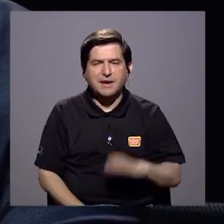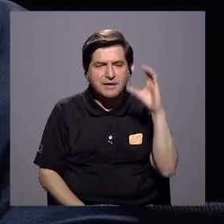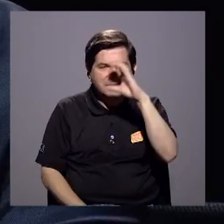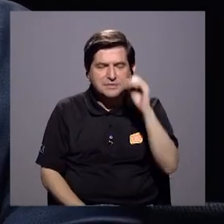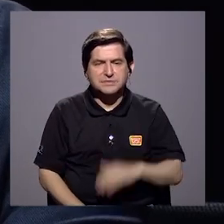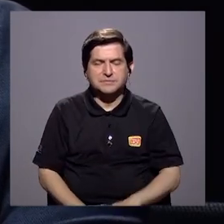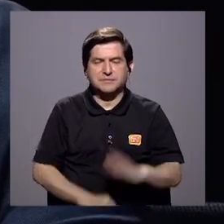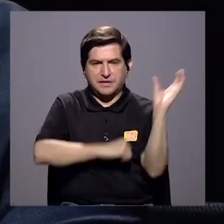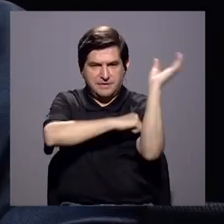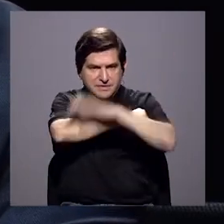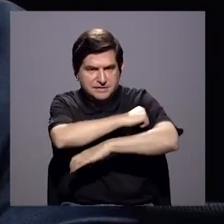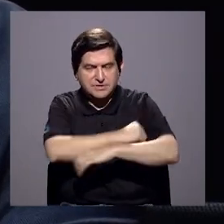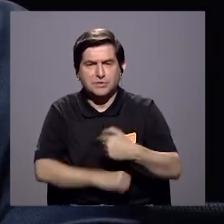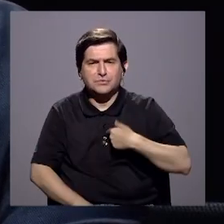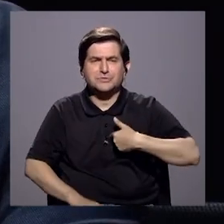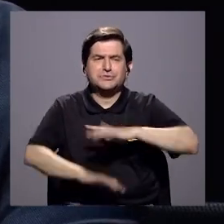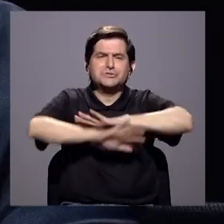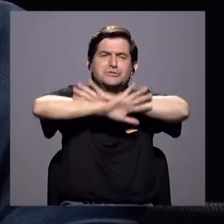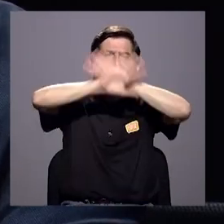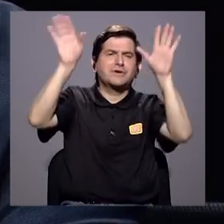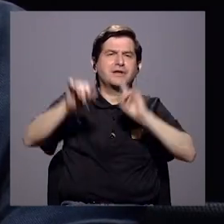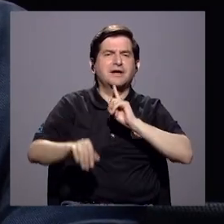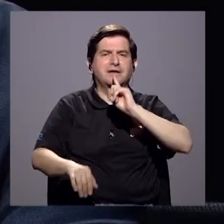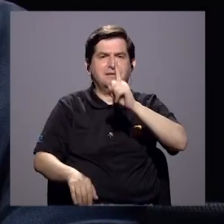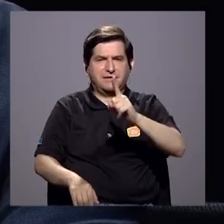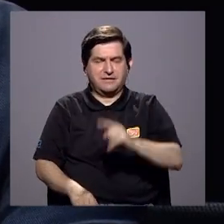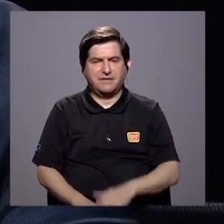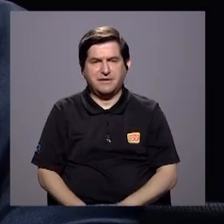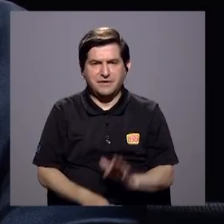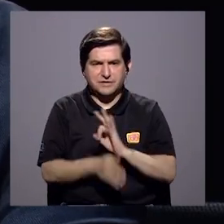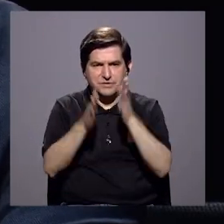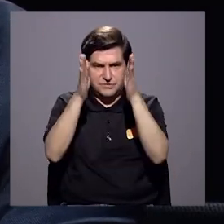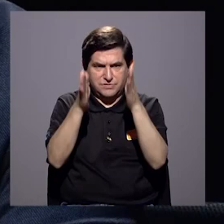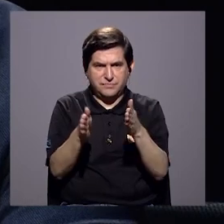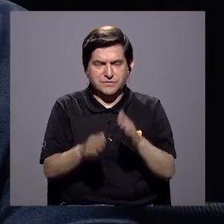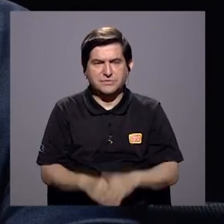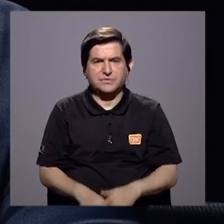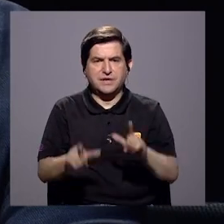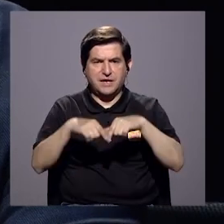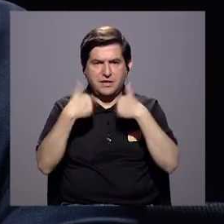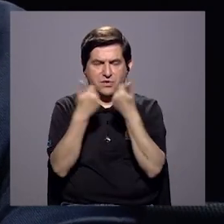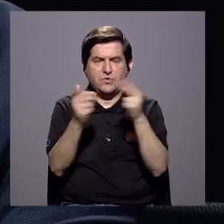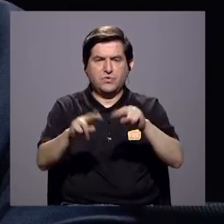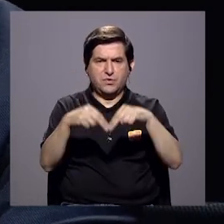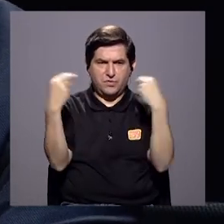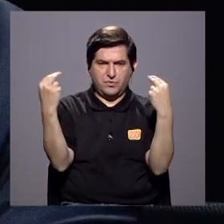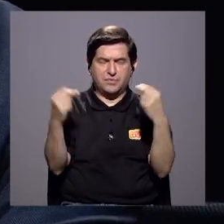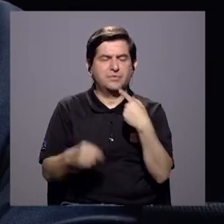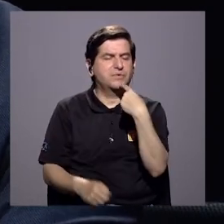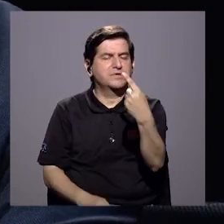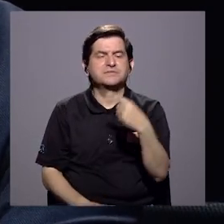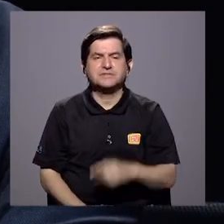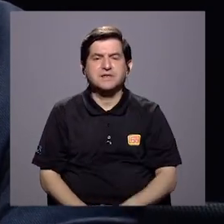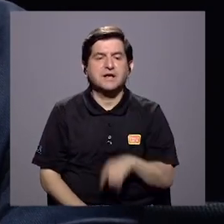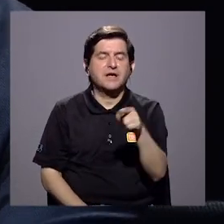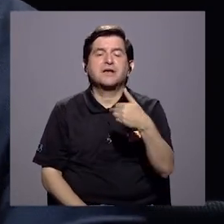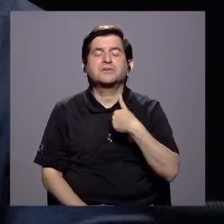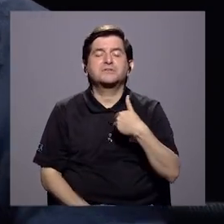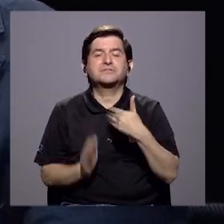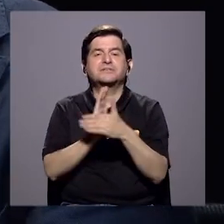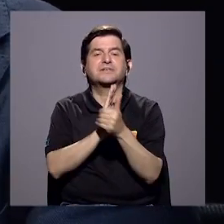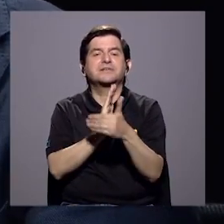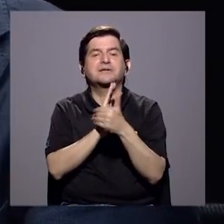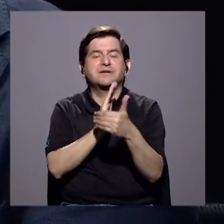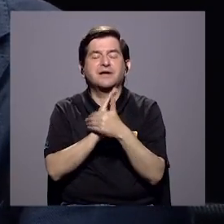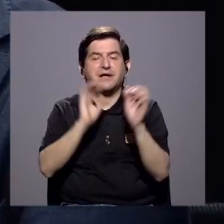placas y tengo tan claro la declaración de esta funcionaria al grupo nación donde le indica que ellos van a tener